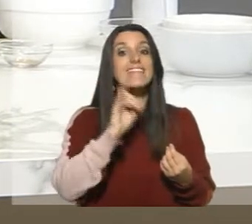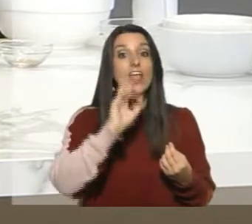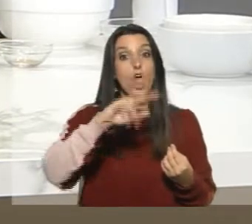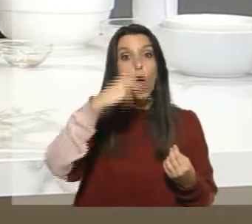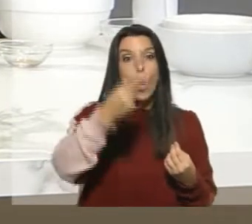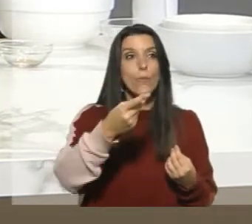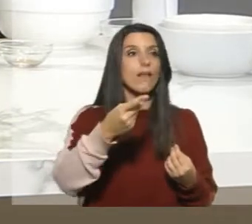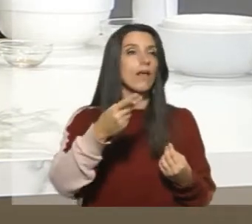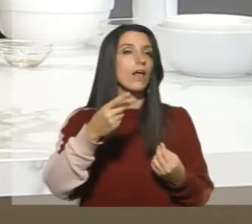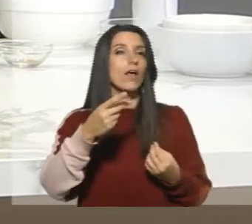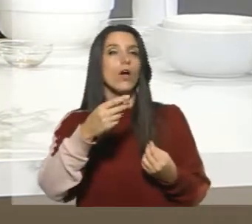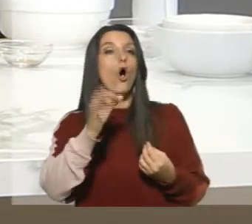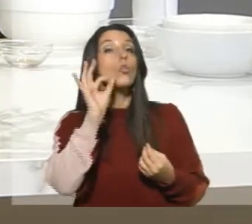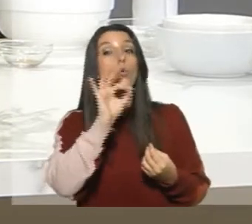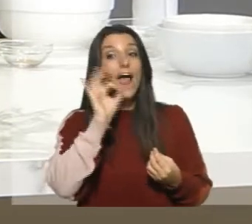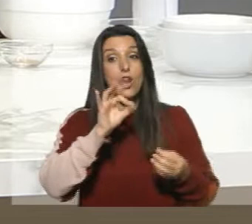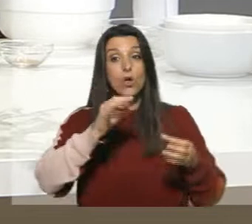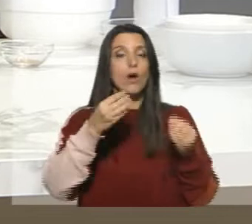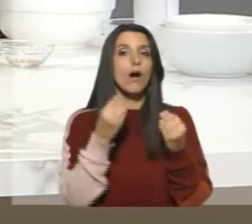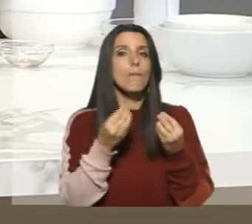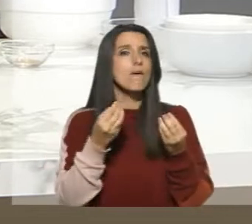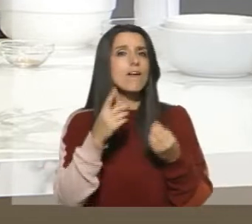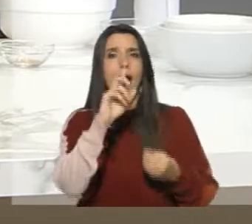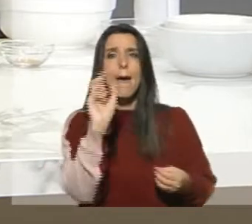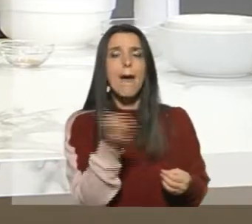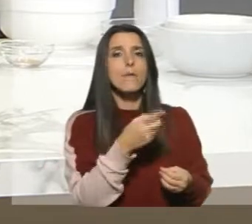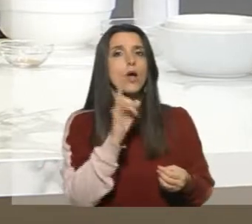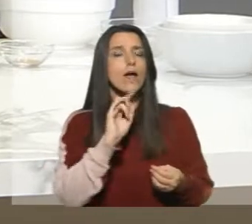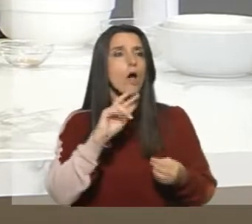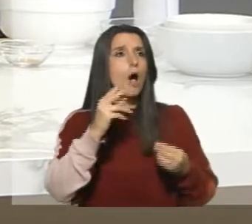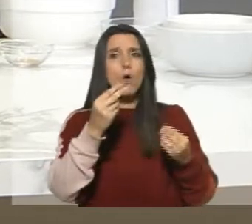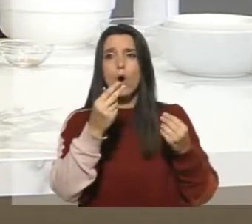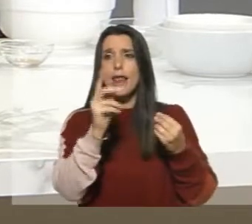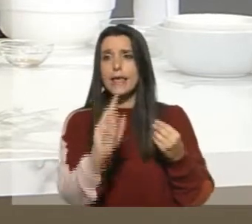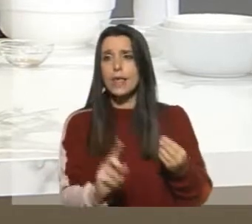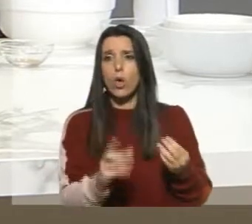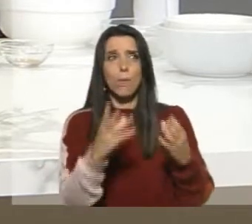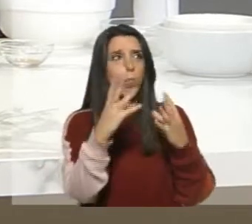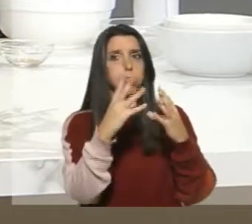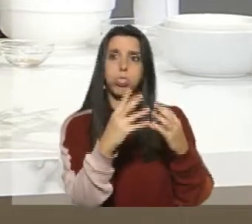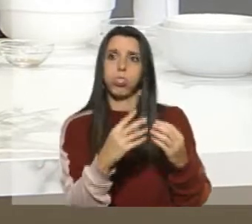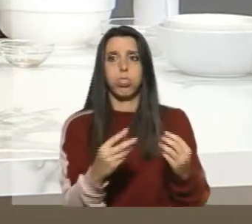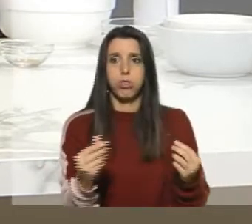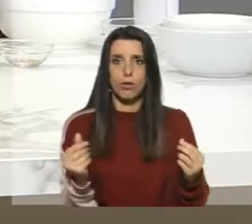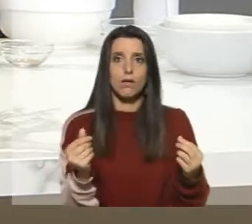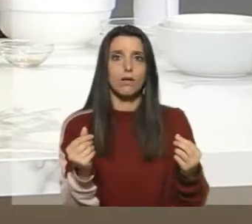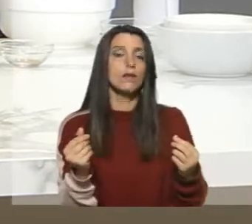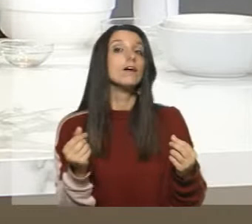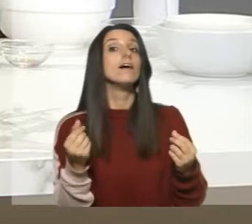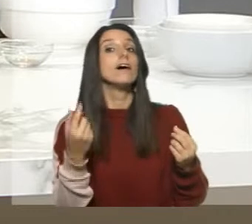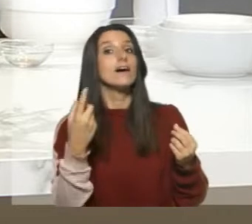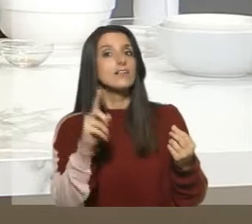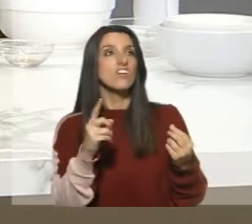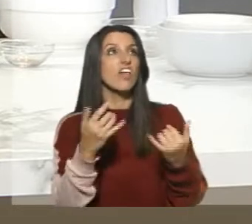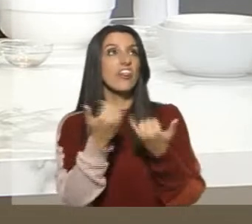chajá, no, ahora que me acuerdo, ¿vos qué te va a pasar? Enseguida viste que la crema de leche se te empieza como a perder líquido, no tiene como tanta consistencia y tanto cuerpo. Un día